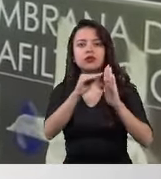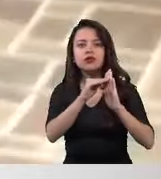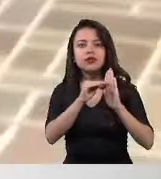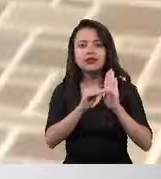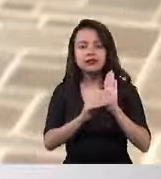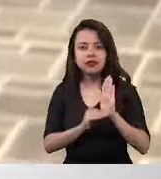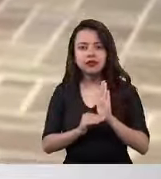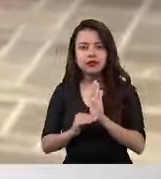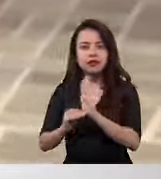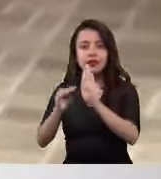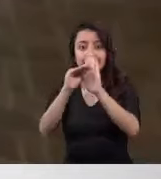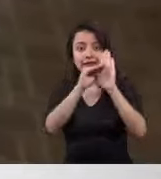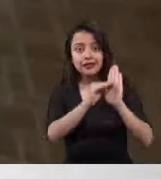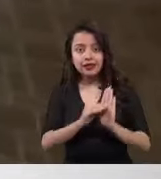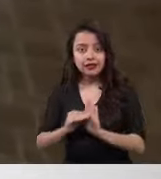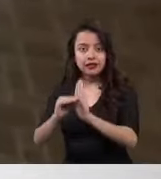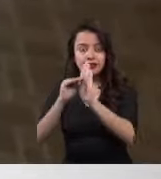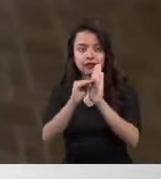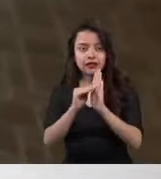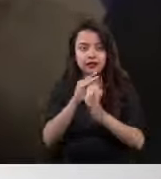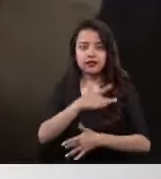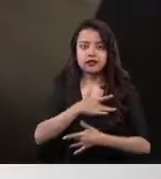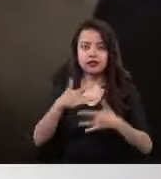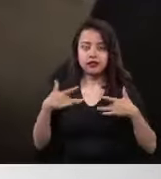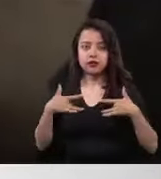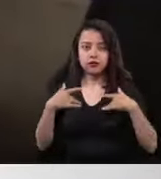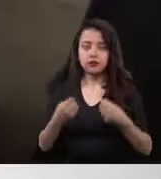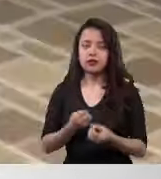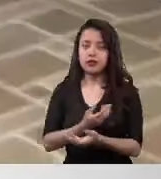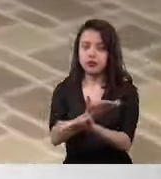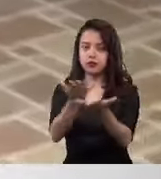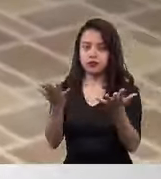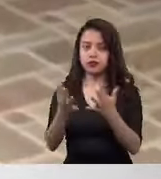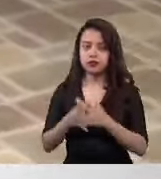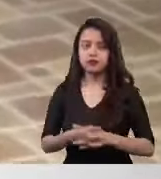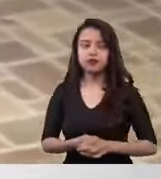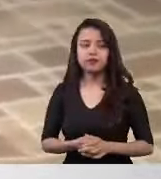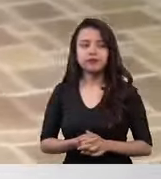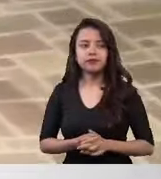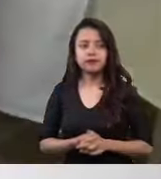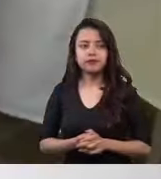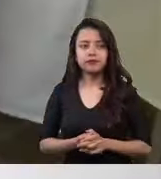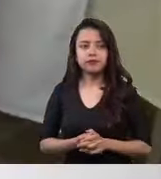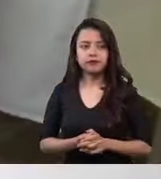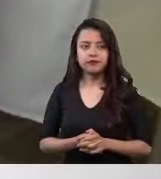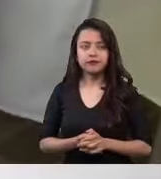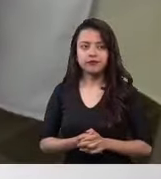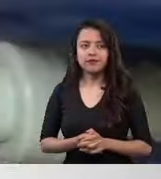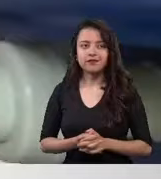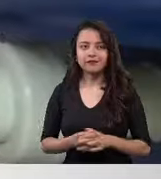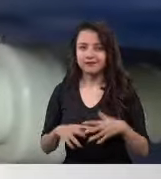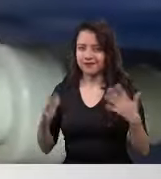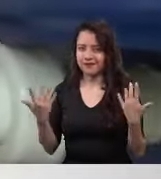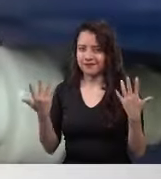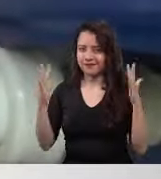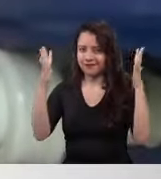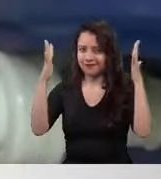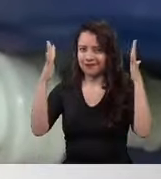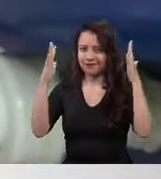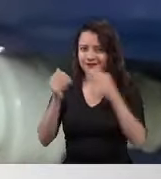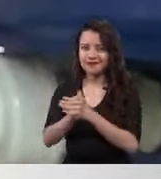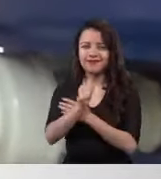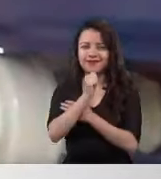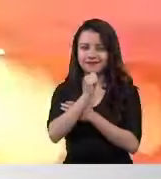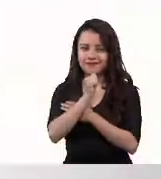ellos. Con danzas, rituales y poesía, los estudiantes de esta pequeña escuela rural celebran la llegada del agua que